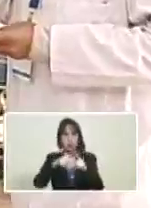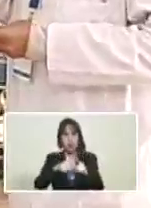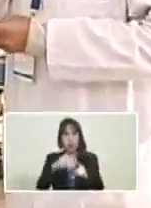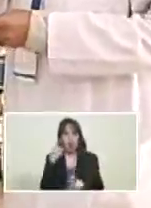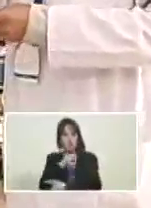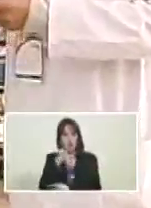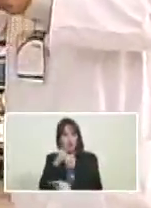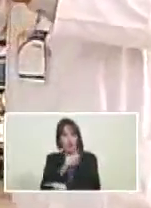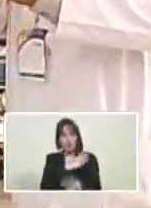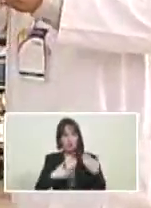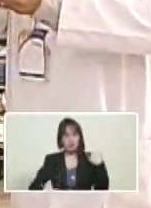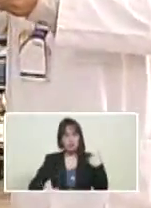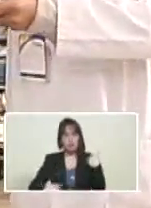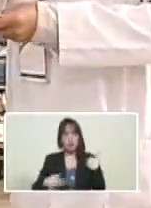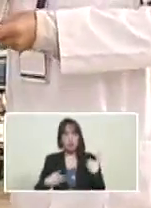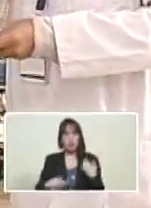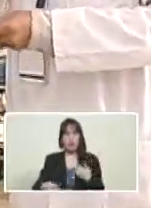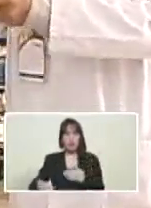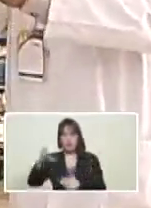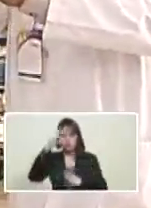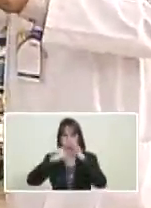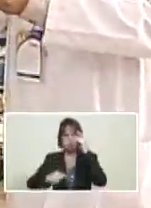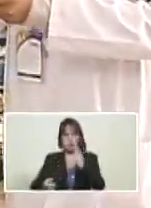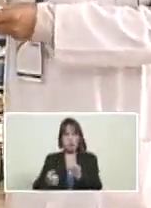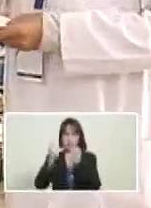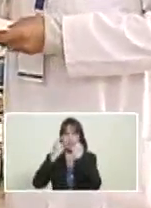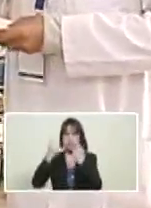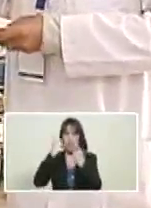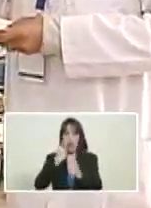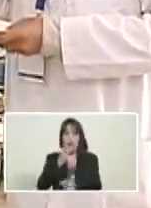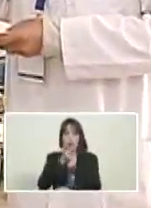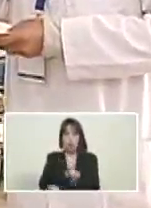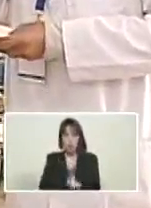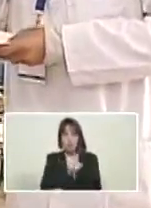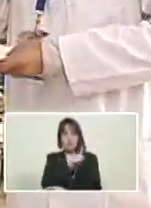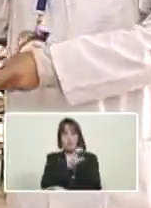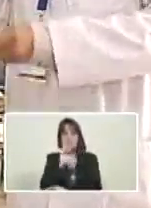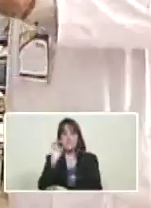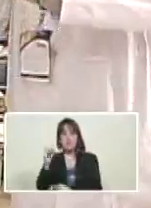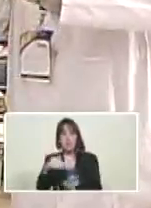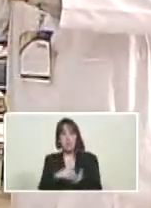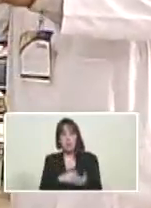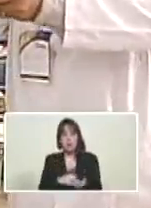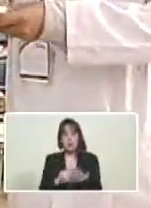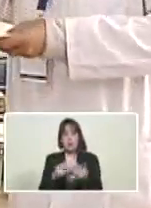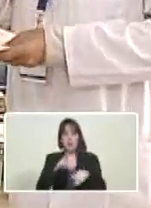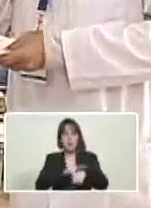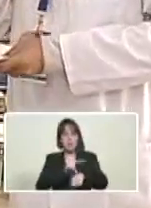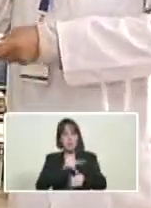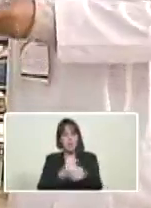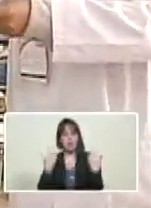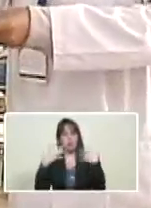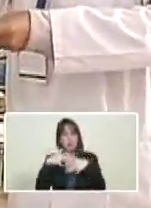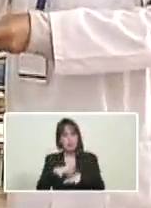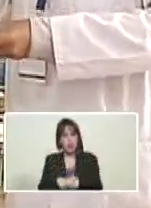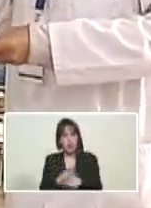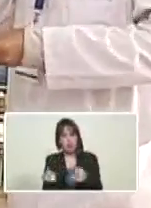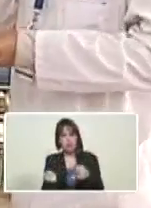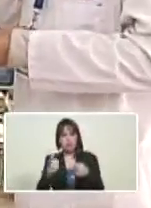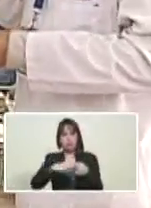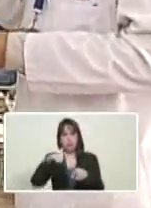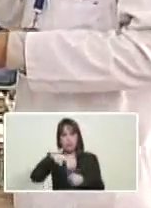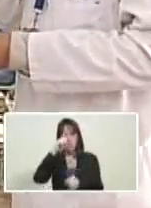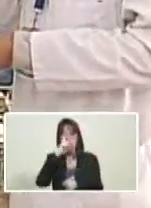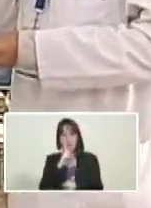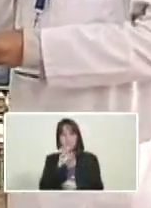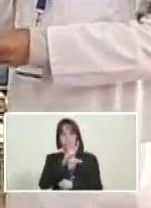usted de formar en los próximos años, llegar a la cuota de 100.000 médicos integrales, así como la incorporación este año de